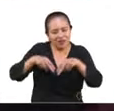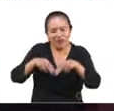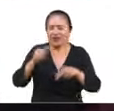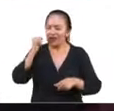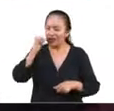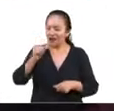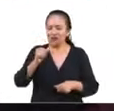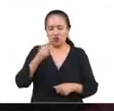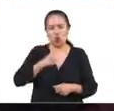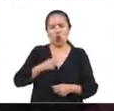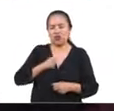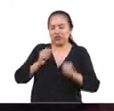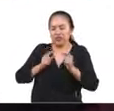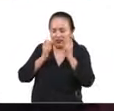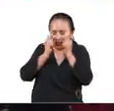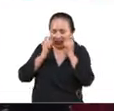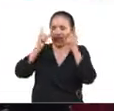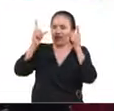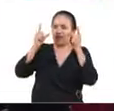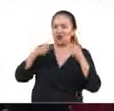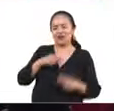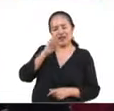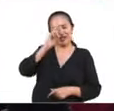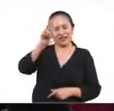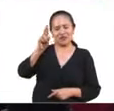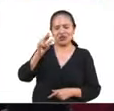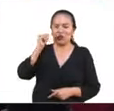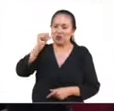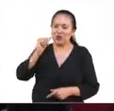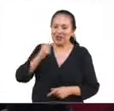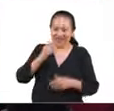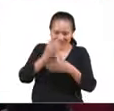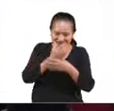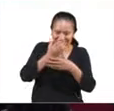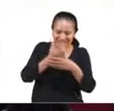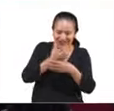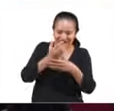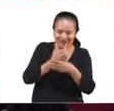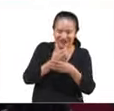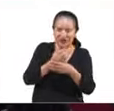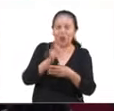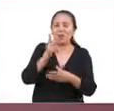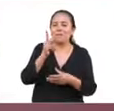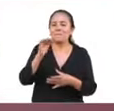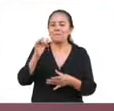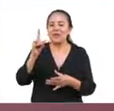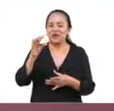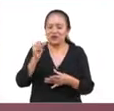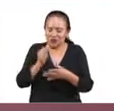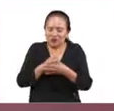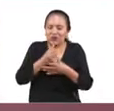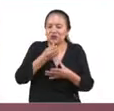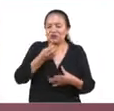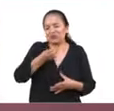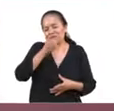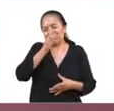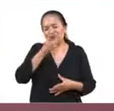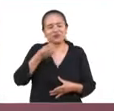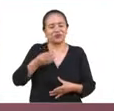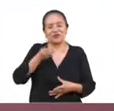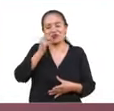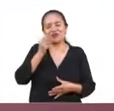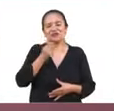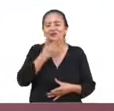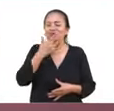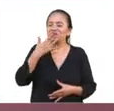se imaginan, que seguiré degustando el café con piloncillo a la leña mientras echamos un chal.